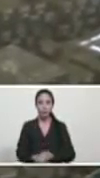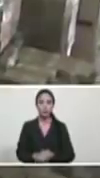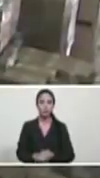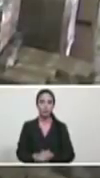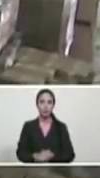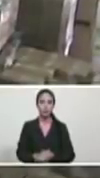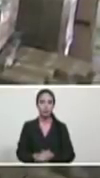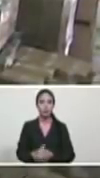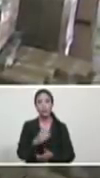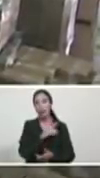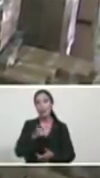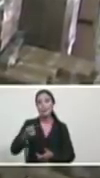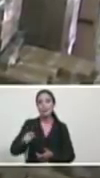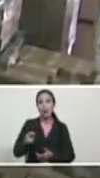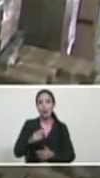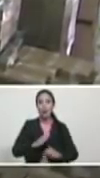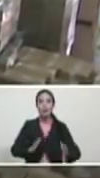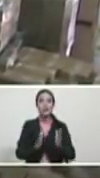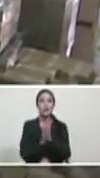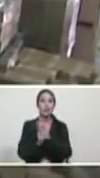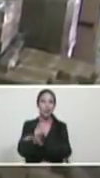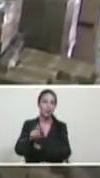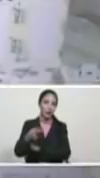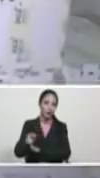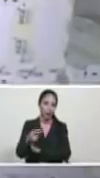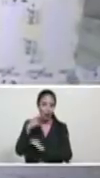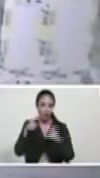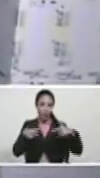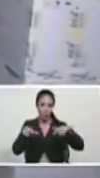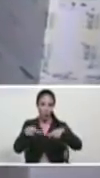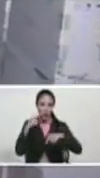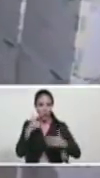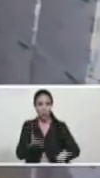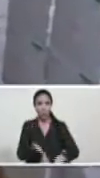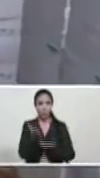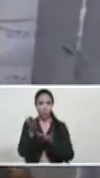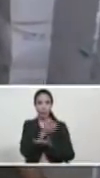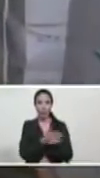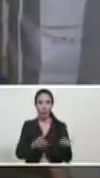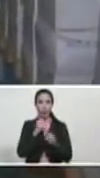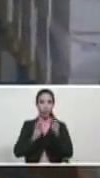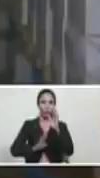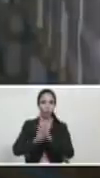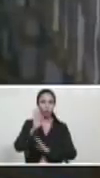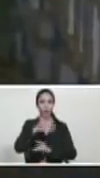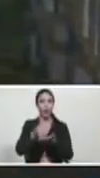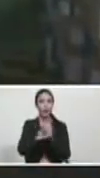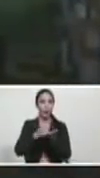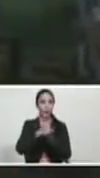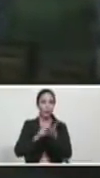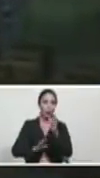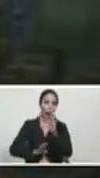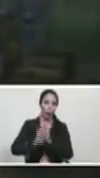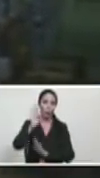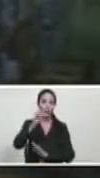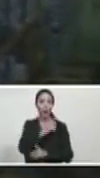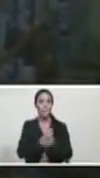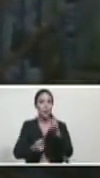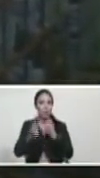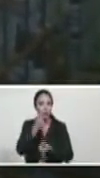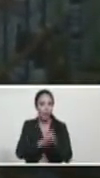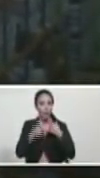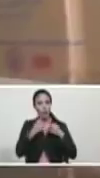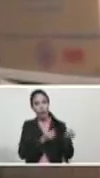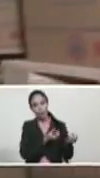Guaycaipuro, ubicado en Santa Teresa del Tuy, donde realizará el reimpulso del motor farmacéutico, que recordemos que debe